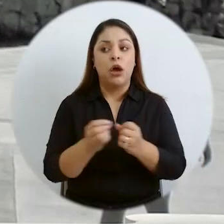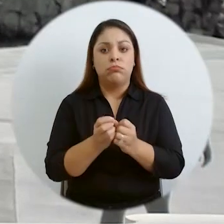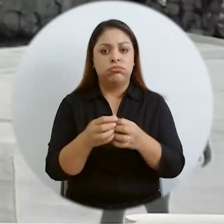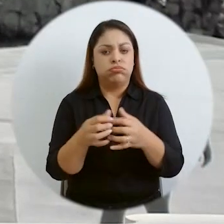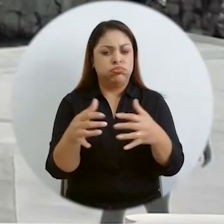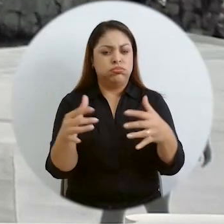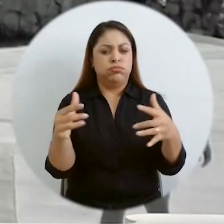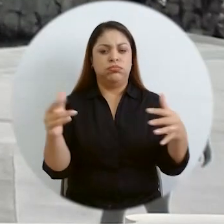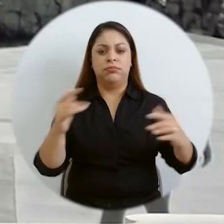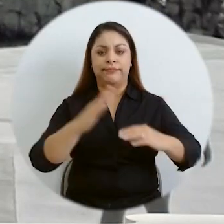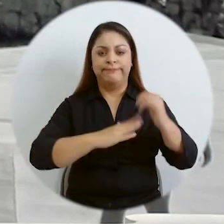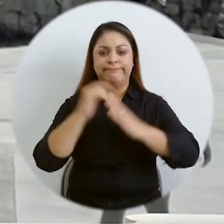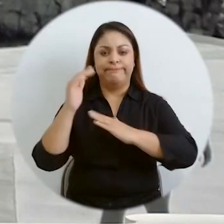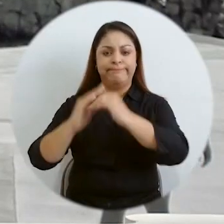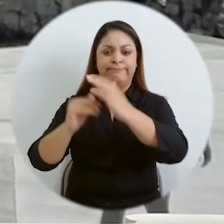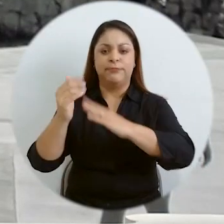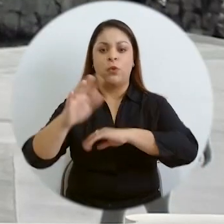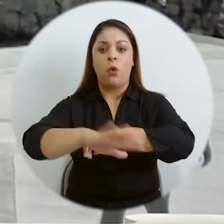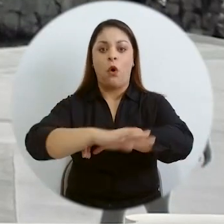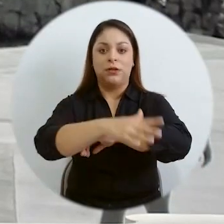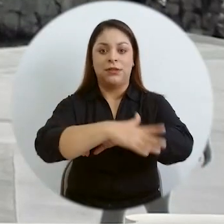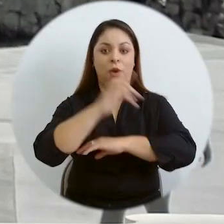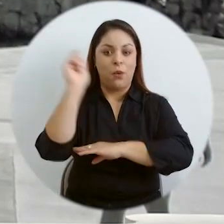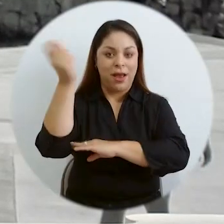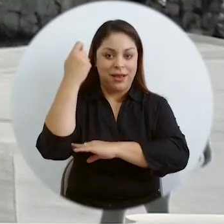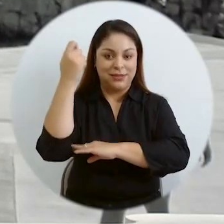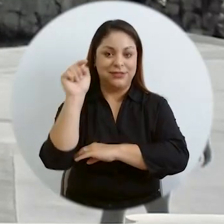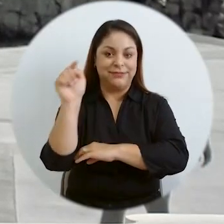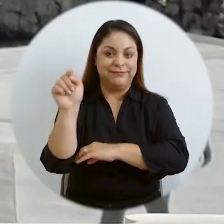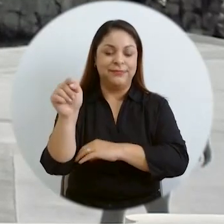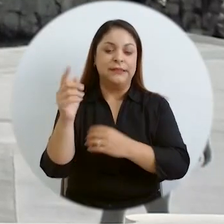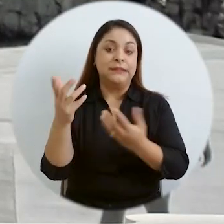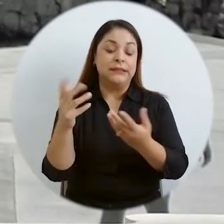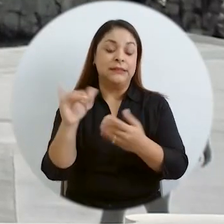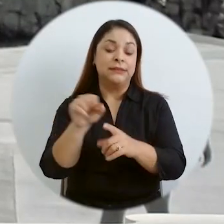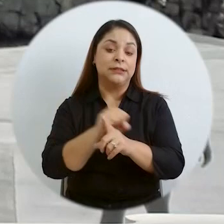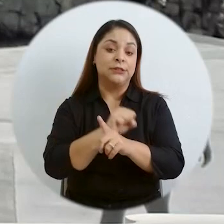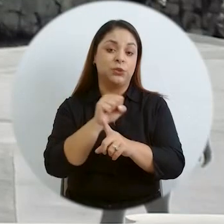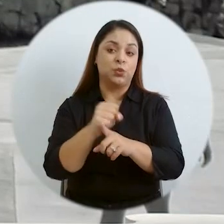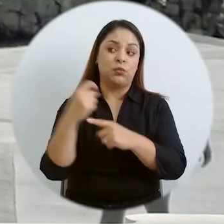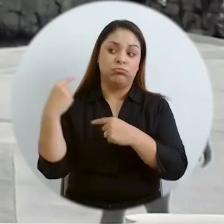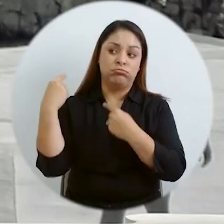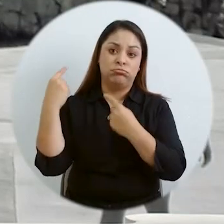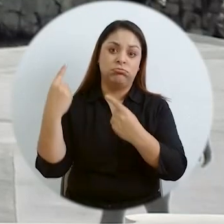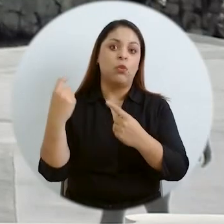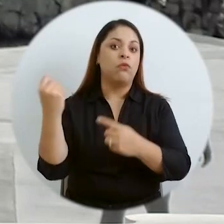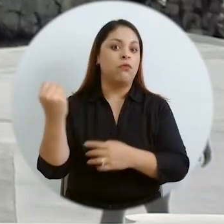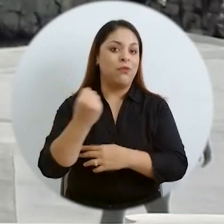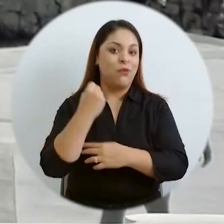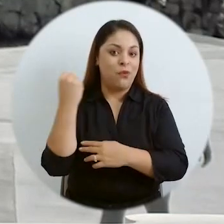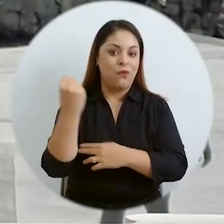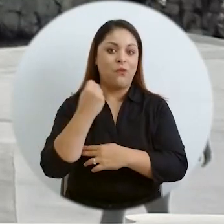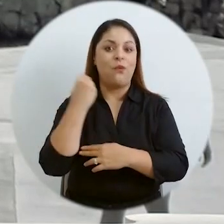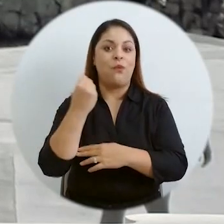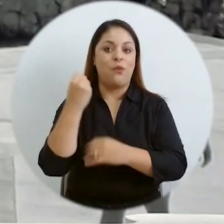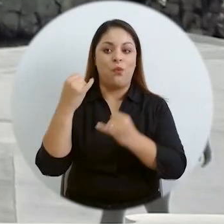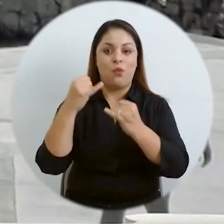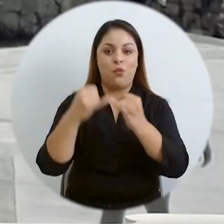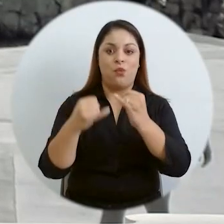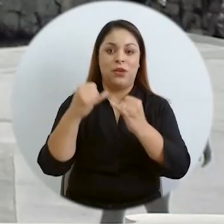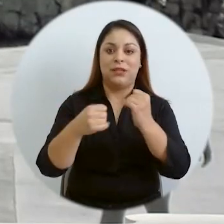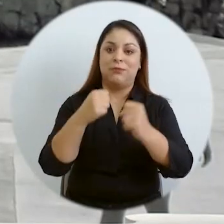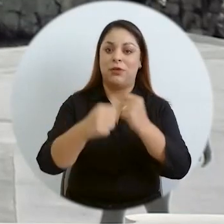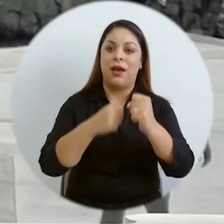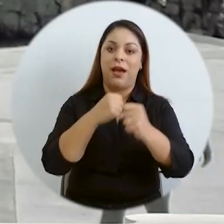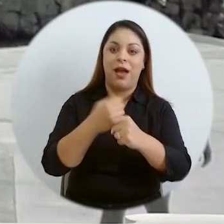en las costas de la provincia de Guanacaste, una situación que se ha venido dando fuertemente en los últimos años, pero